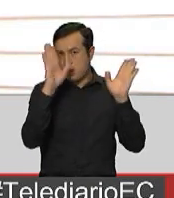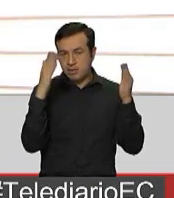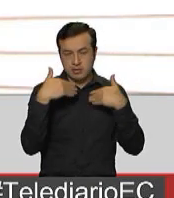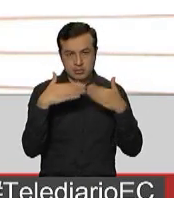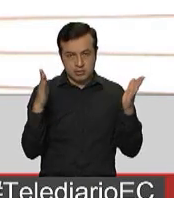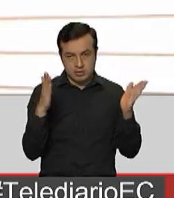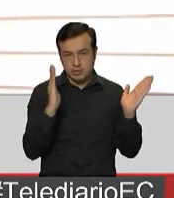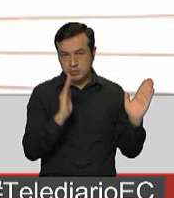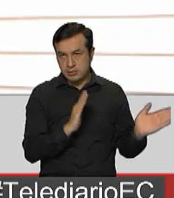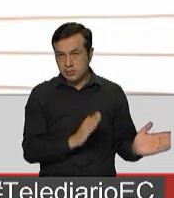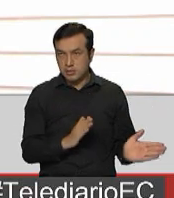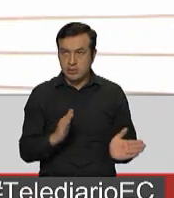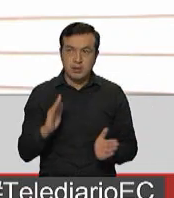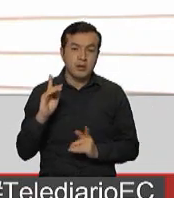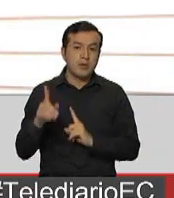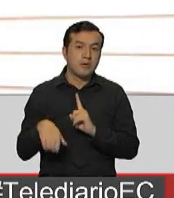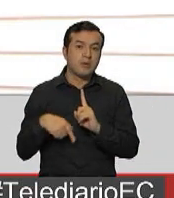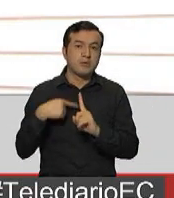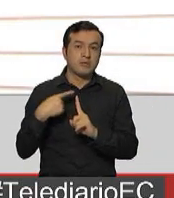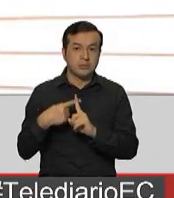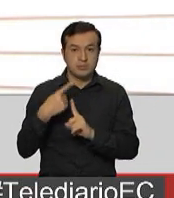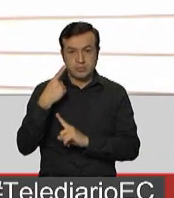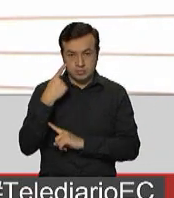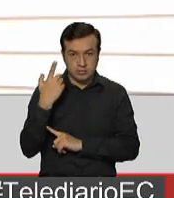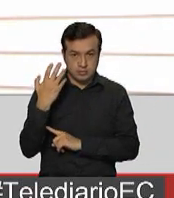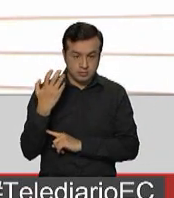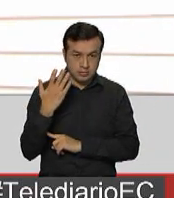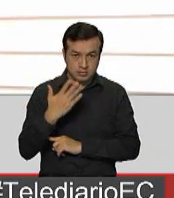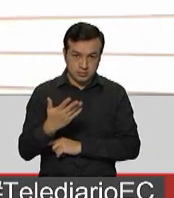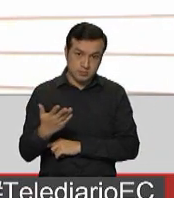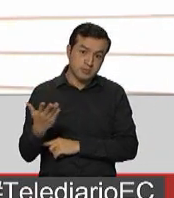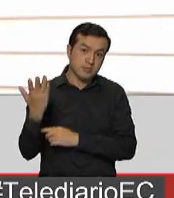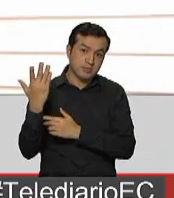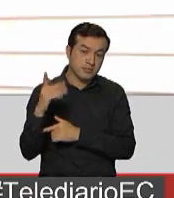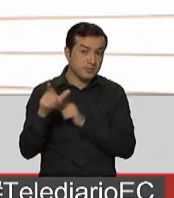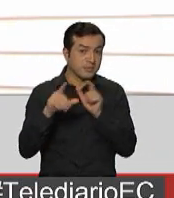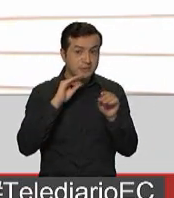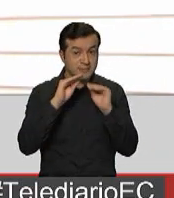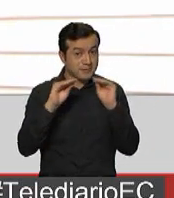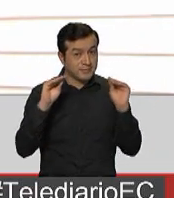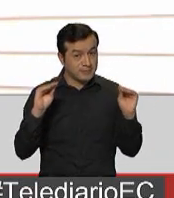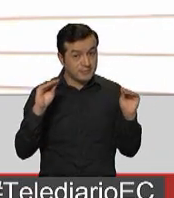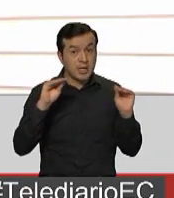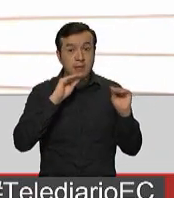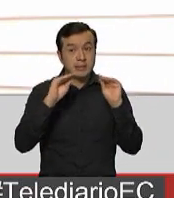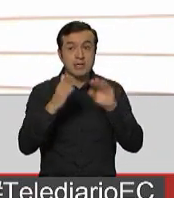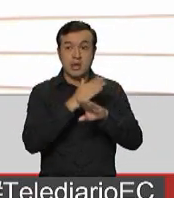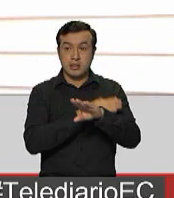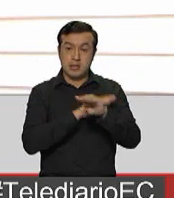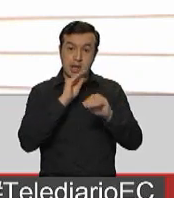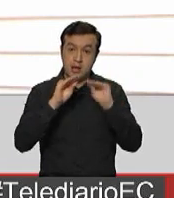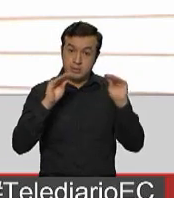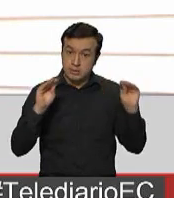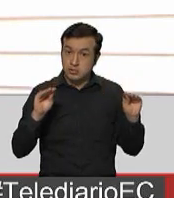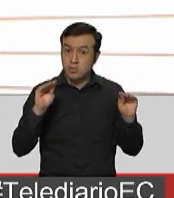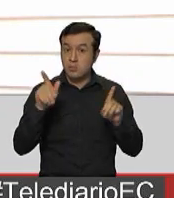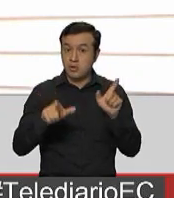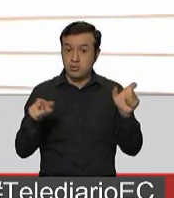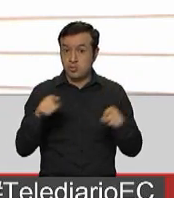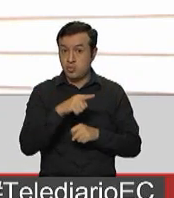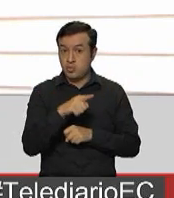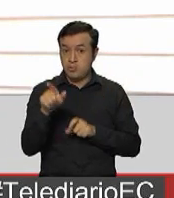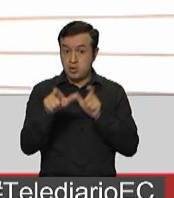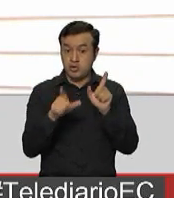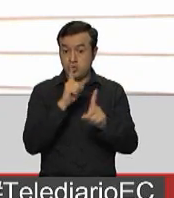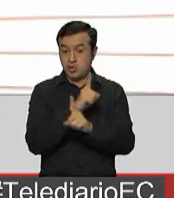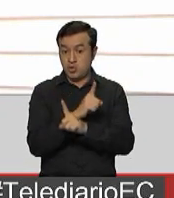servicio y, por supuesto, comunicaremos oportunamente a la ciudadanía. Y importante, Fabricio, mencionar que las personas con